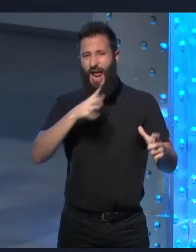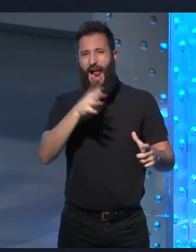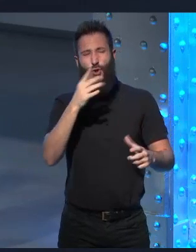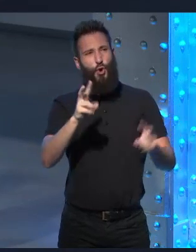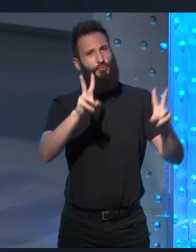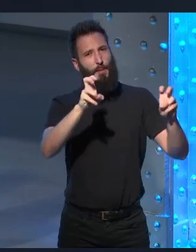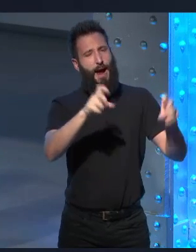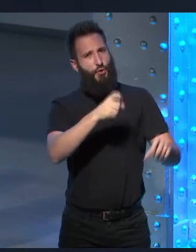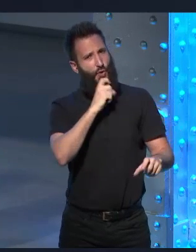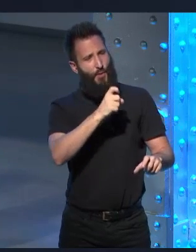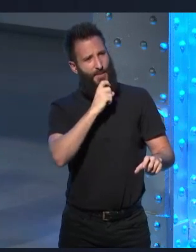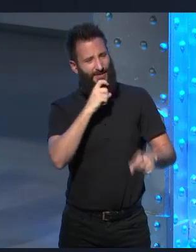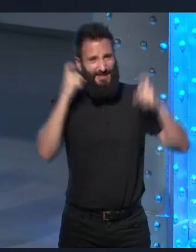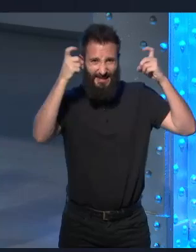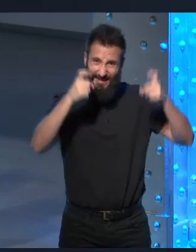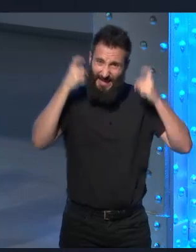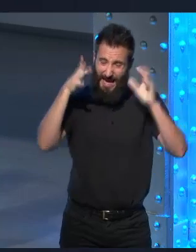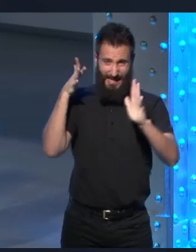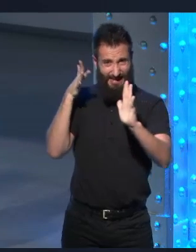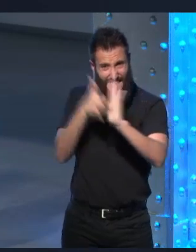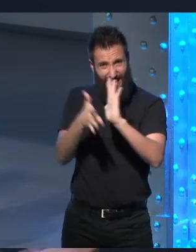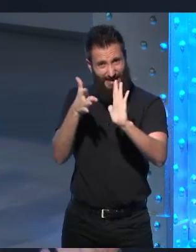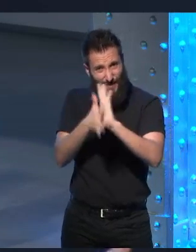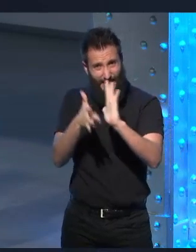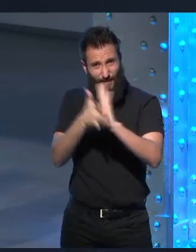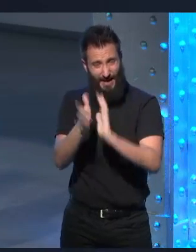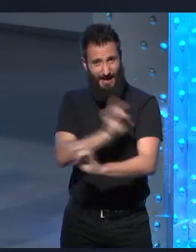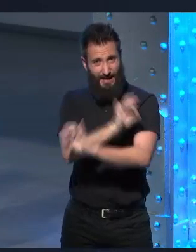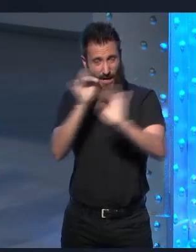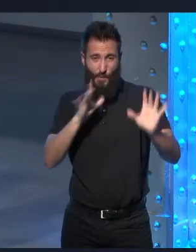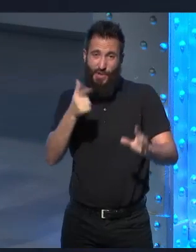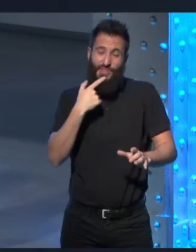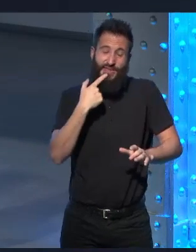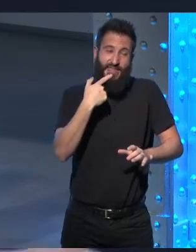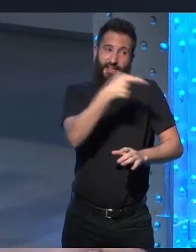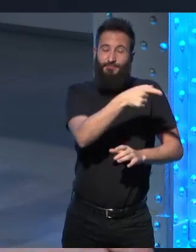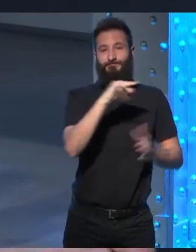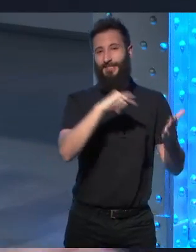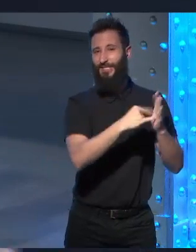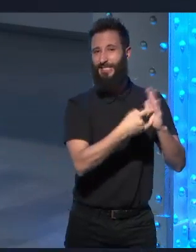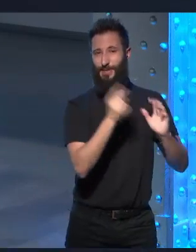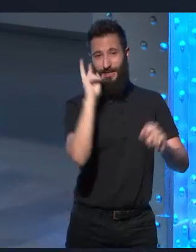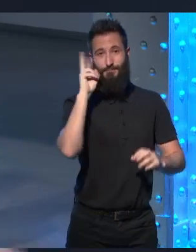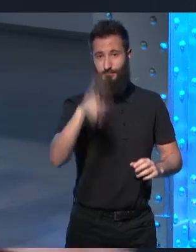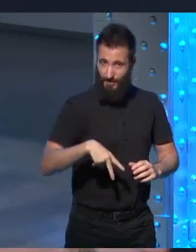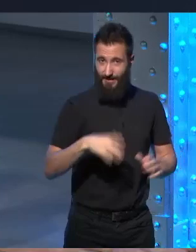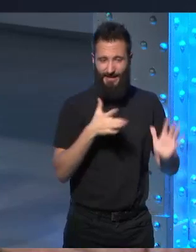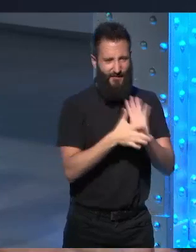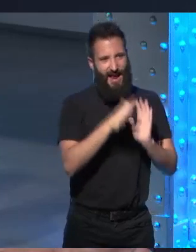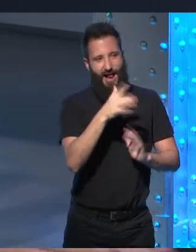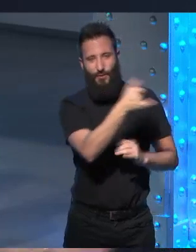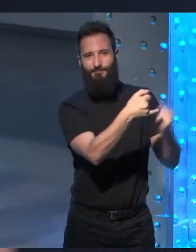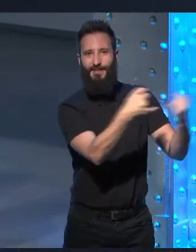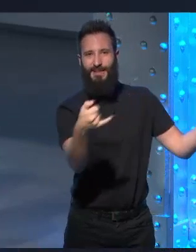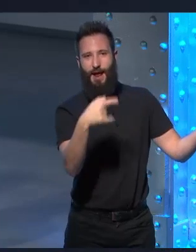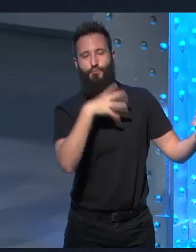complejo, porque, quiero decir, vas a tener que decir que es un sistema y bueno, pues evidentemente es algo lineal y tendrás que contar algunas